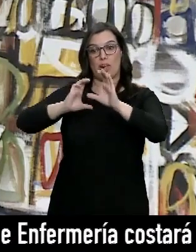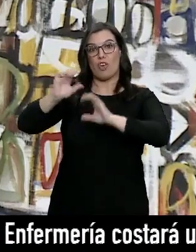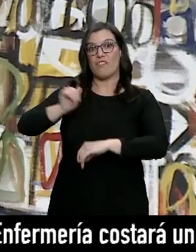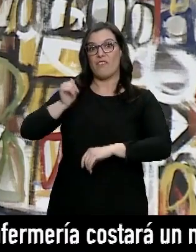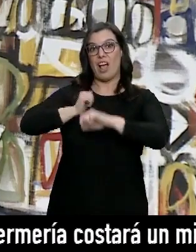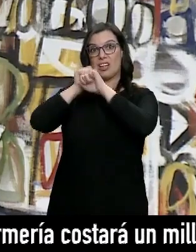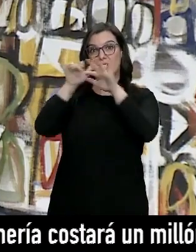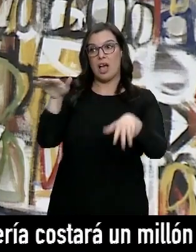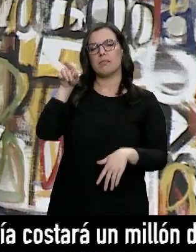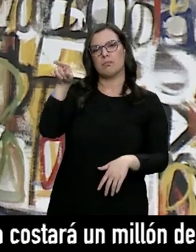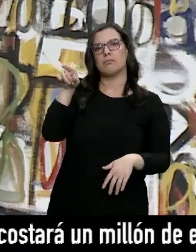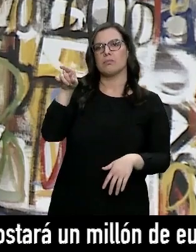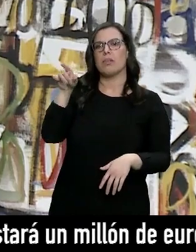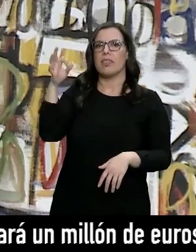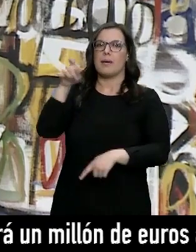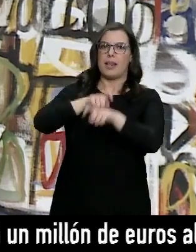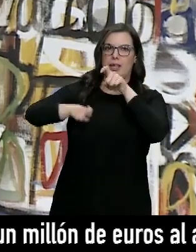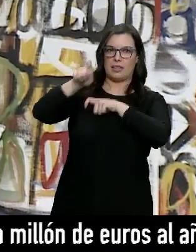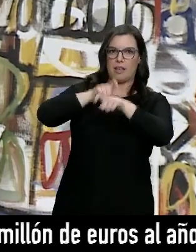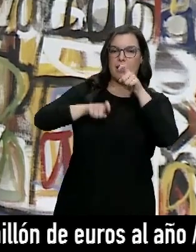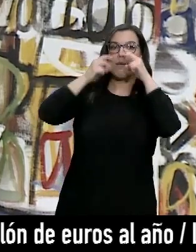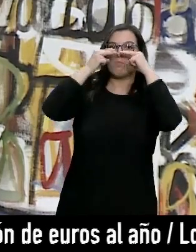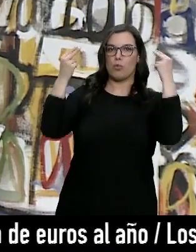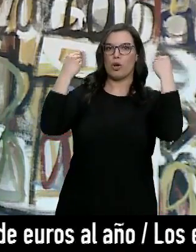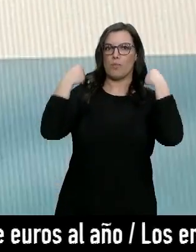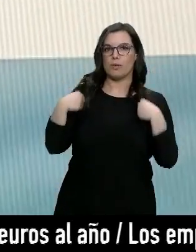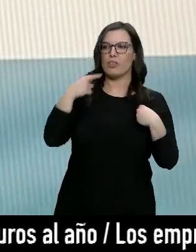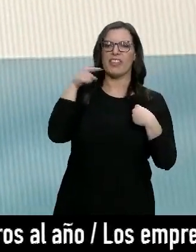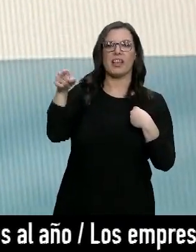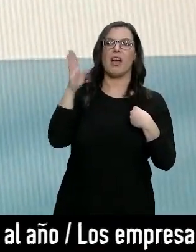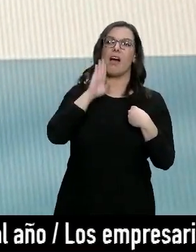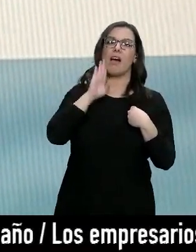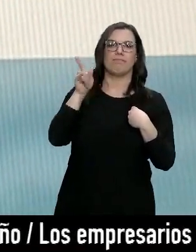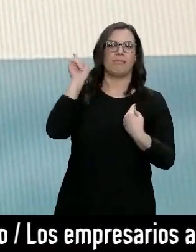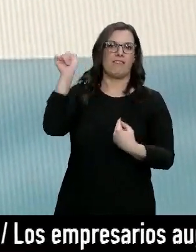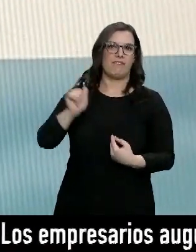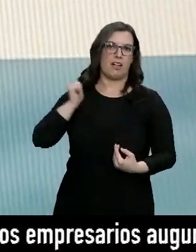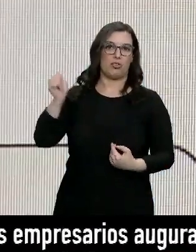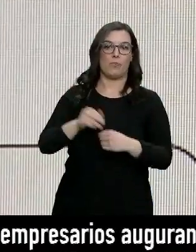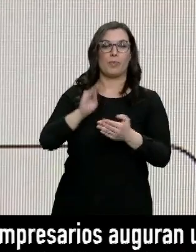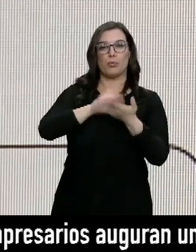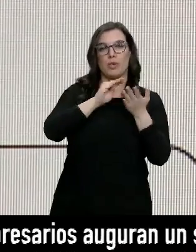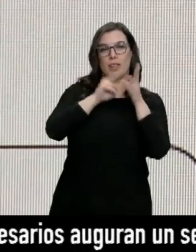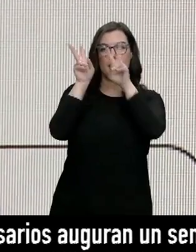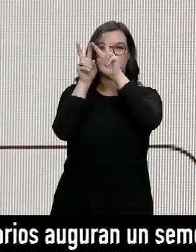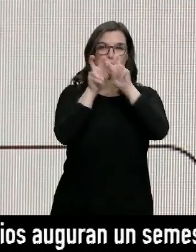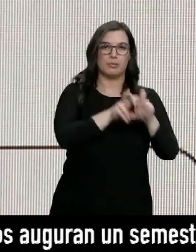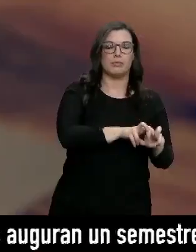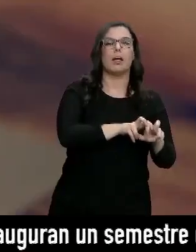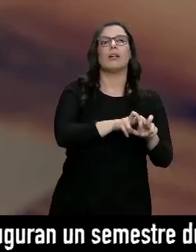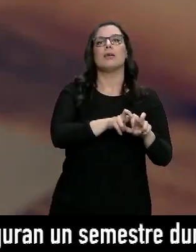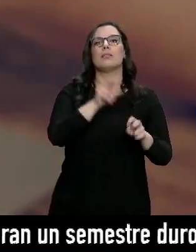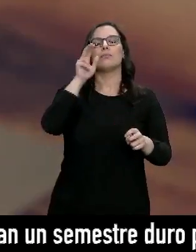ha propagado esa noticia falsa rectifique y públicamente indique que era falso. El trabajo de rastreo muchas veces recae en las webs de